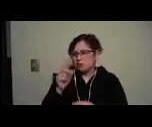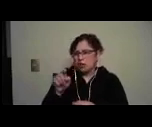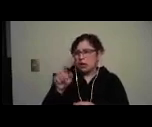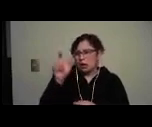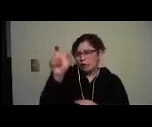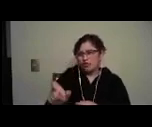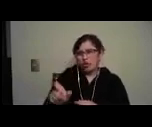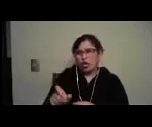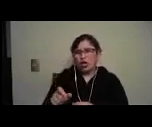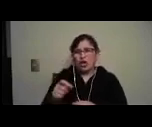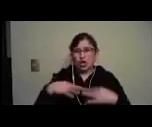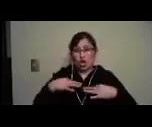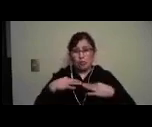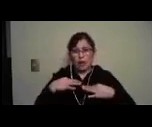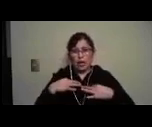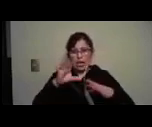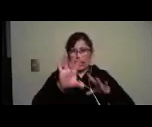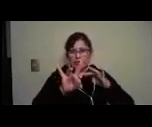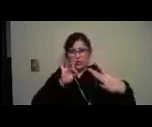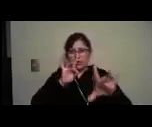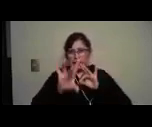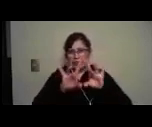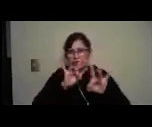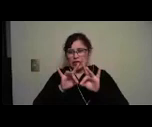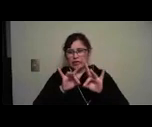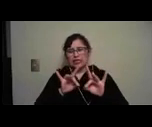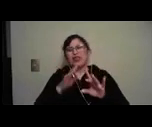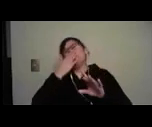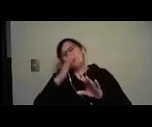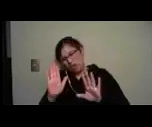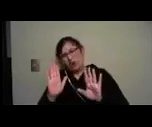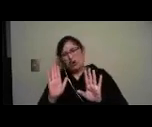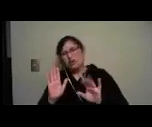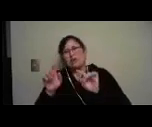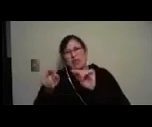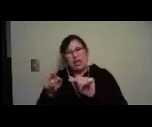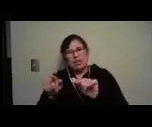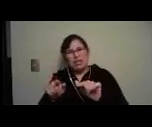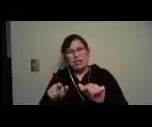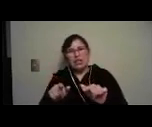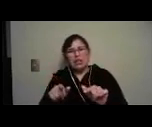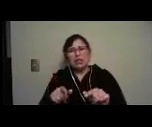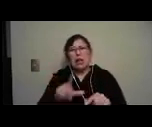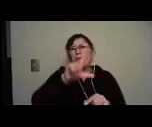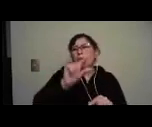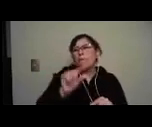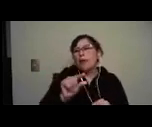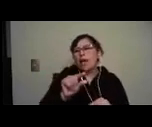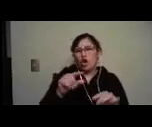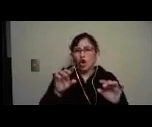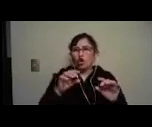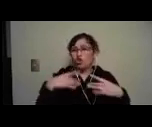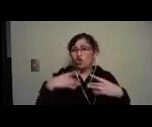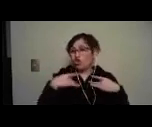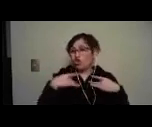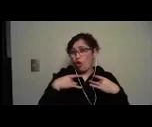seleccionar qué ropa se quiere colocar, ¿cierto? Fácil, déjele a su disposición menos ropa o déjele la ropa lista para que